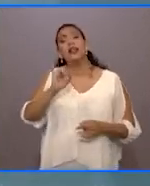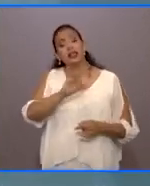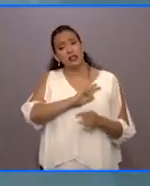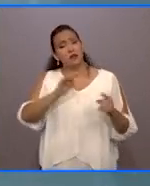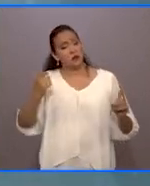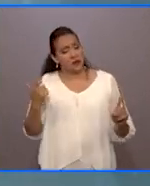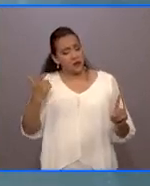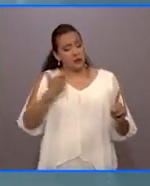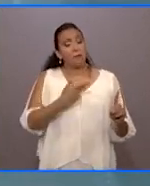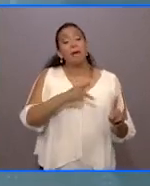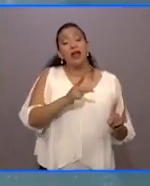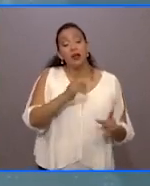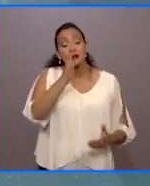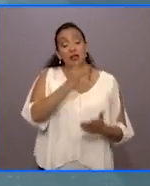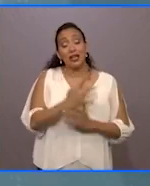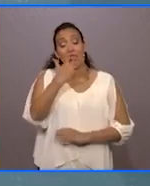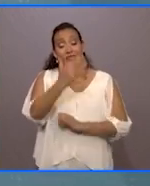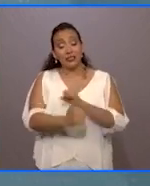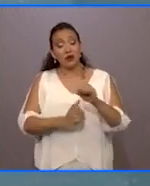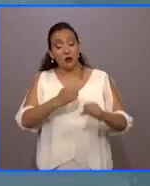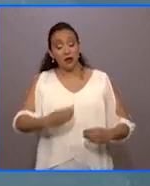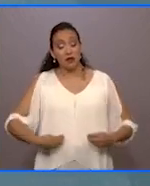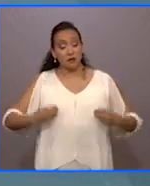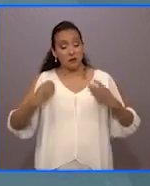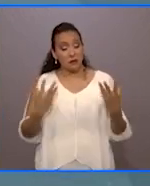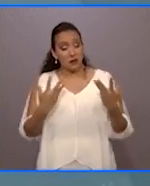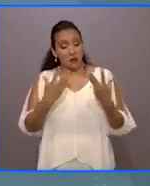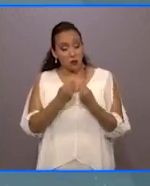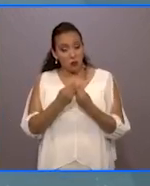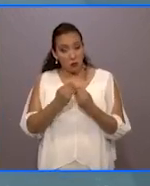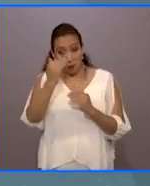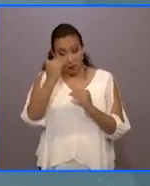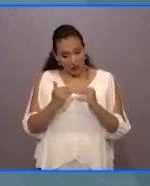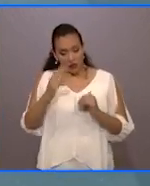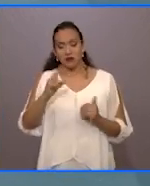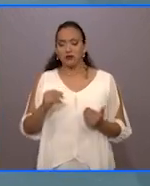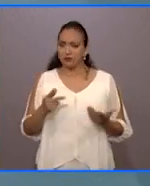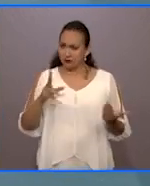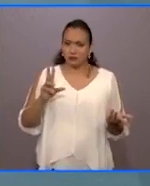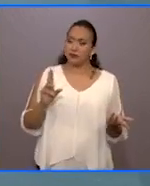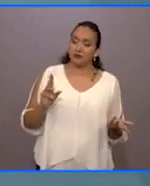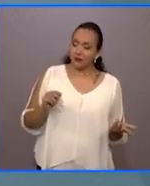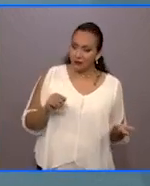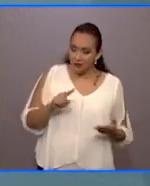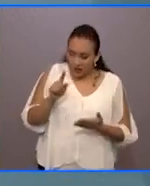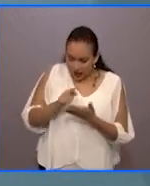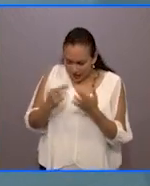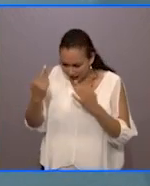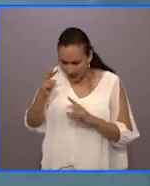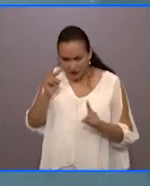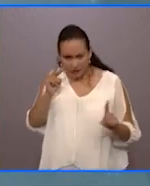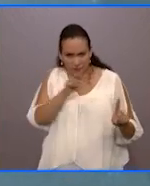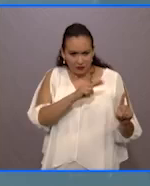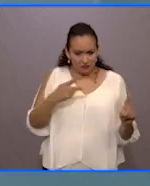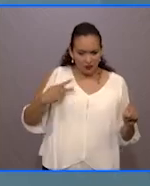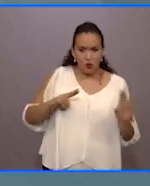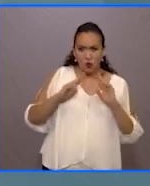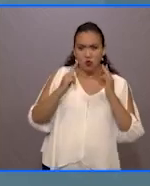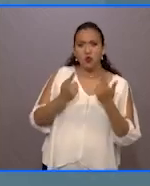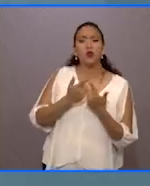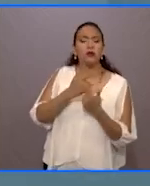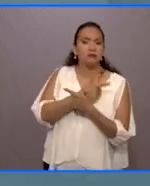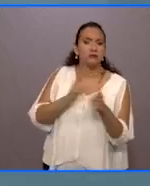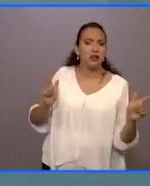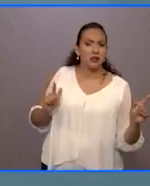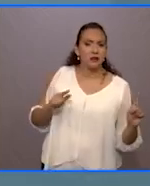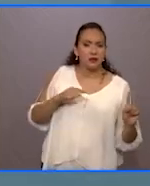del trabajador violan los derechos a la igualdad, a la protección de la familia y al libre desarrollo de la personalidad. Precisa que si